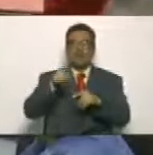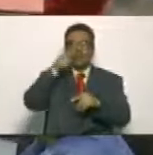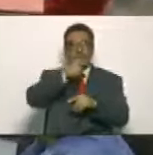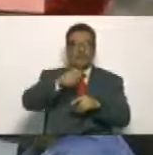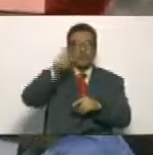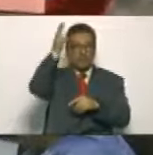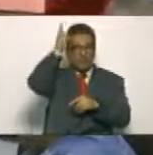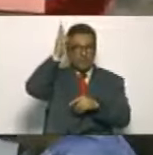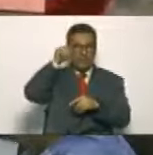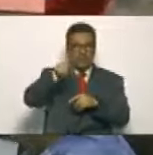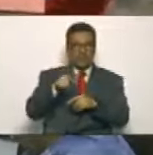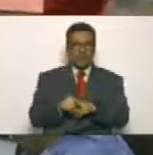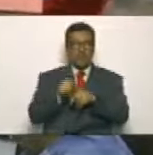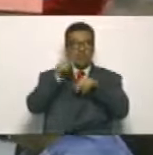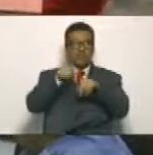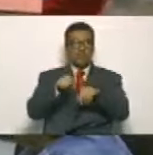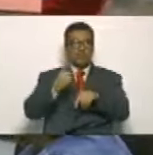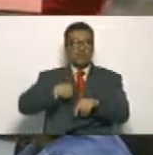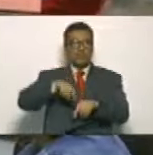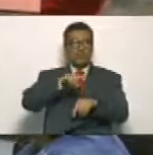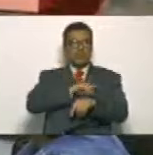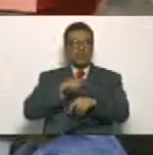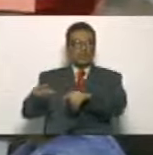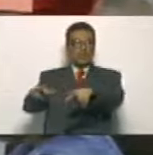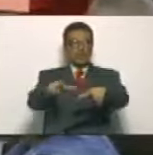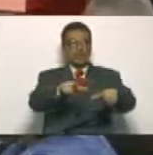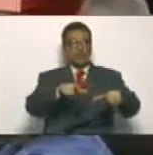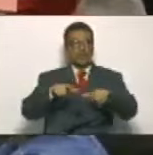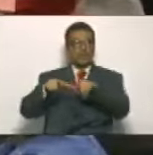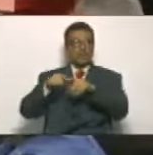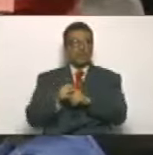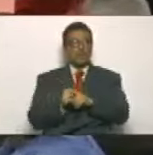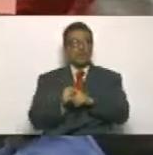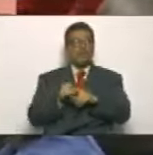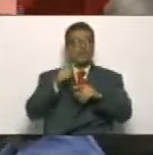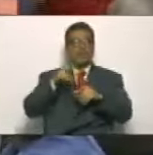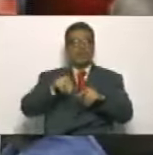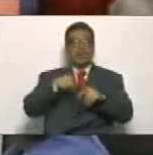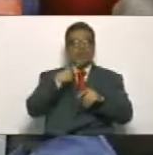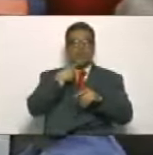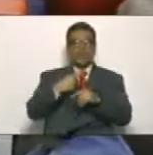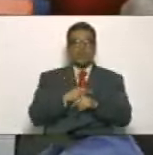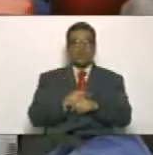indígenas, éramos los que estábamos en este territorio. Todavía cuesta decir.